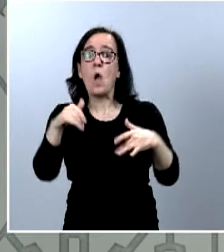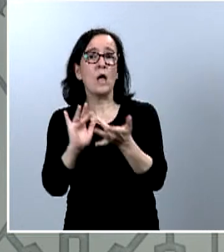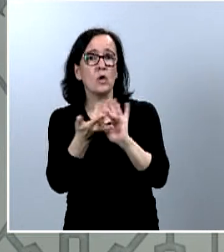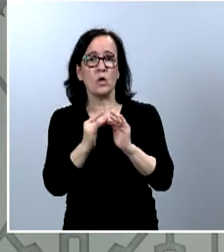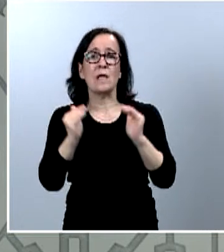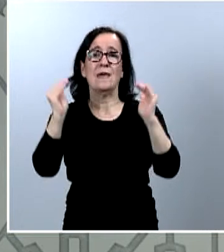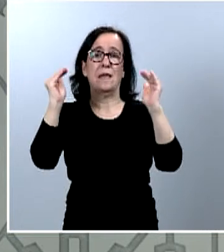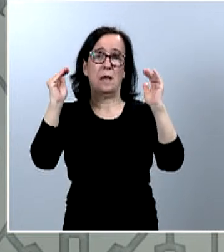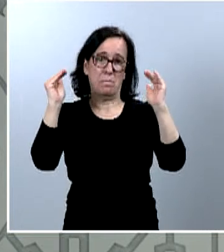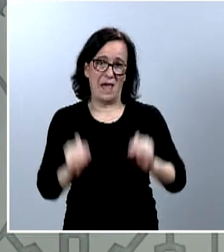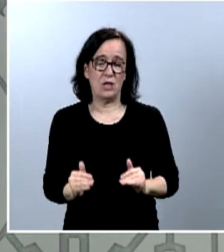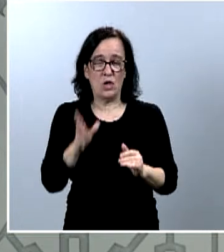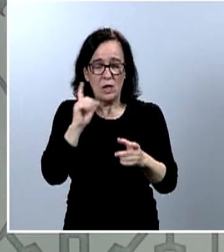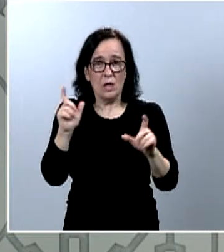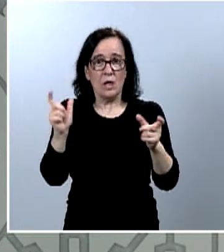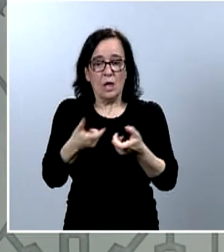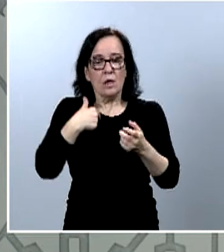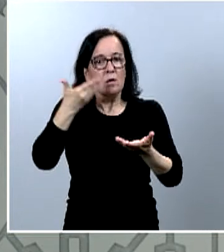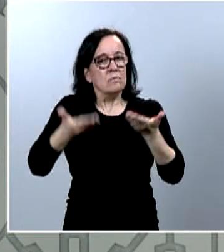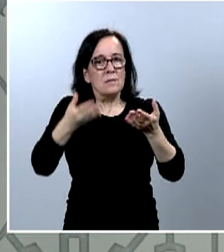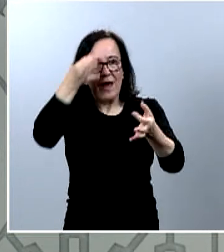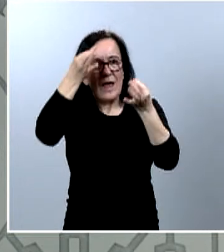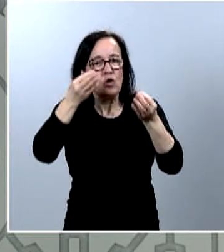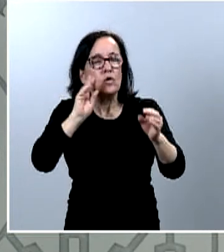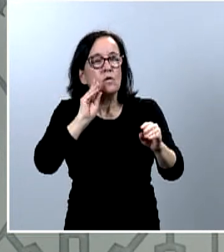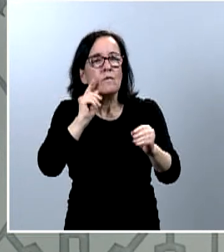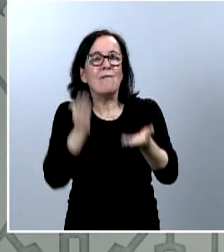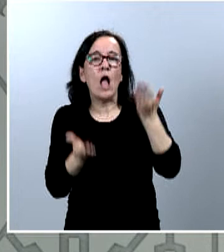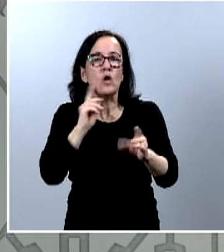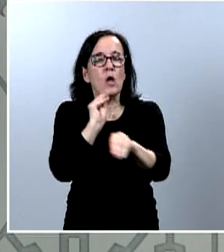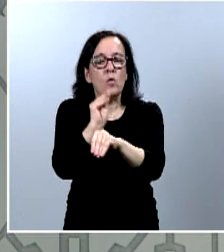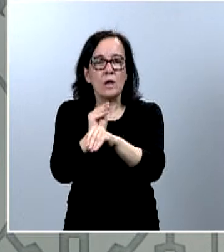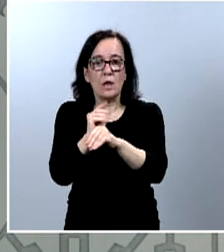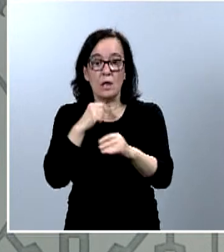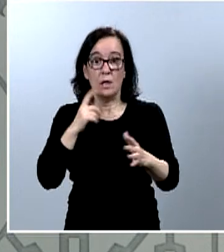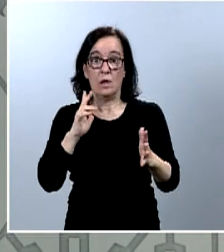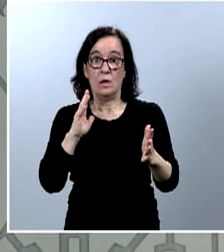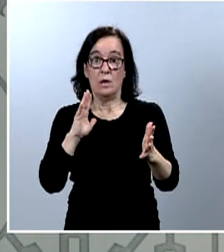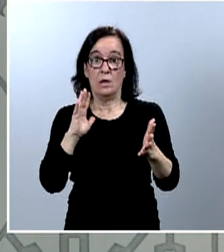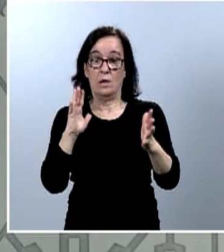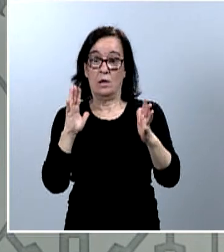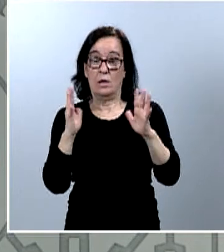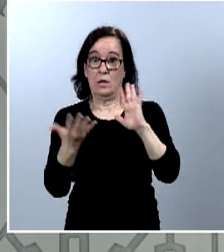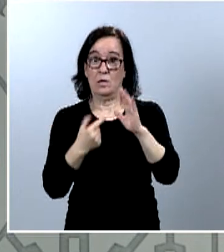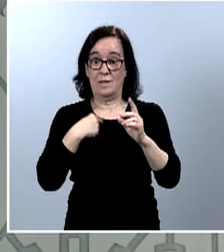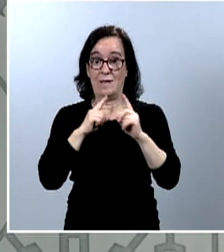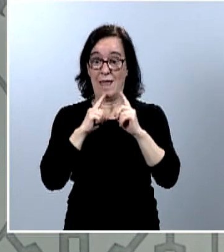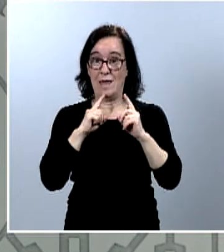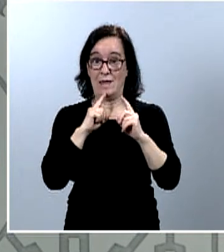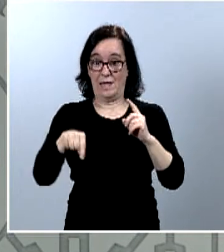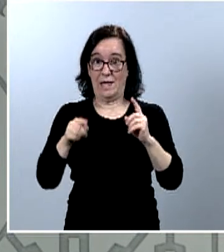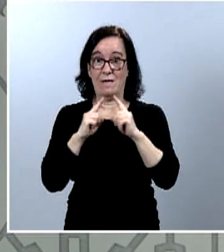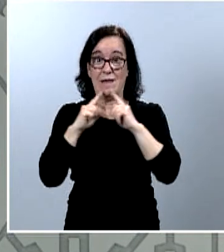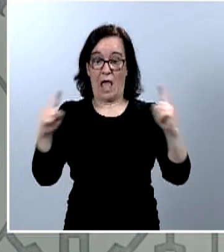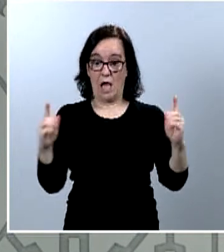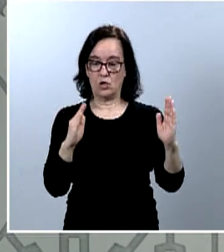Y todos estos datos se tienen que valorar con mucho cuidado. No podemos, a medida que evoluciona la enfermedad y a medida que evoluciona el año, interpretar